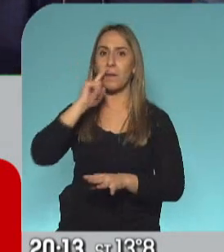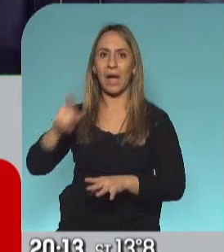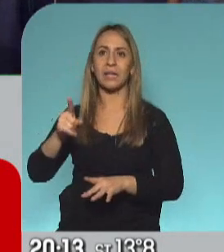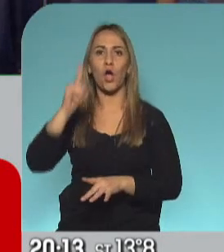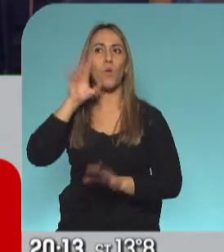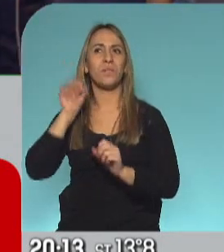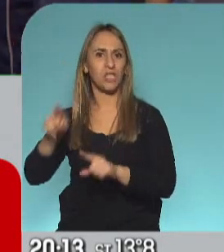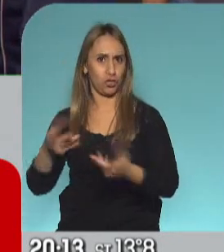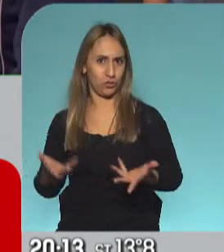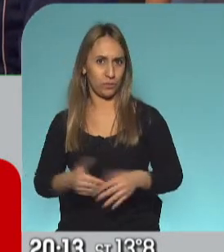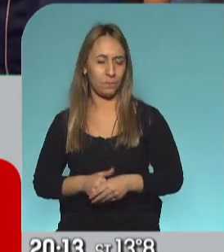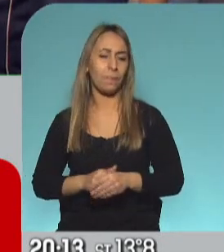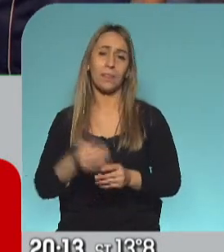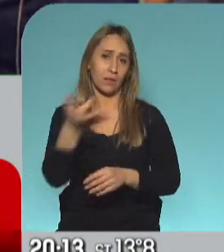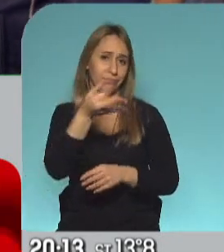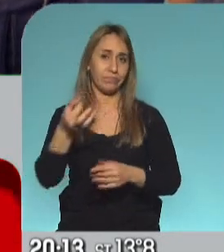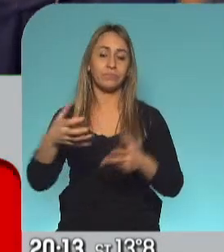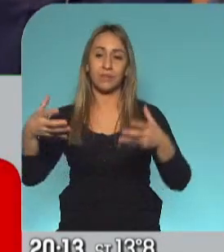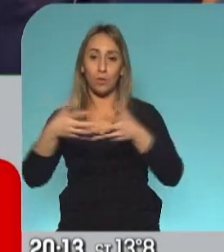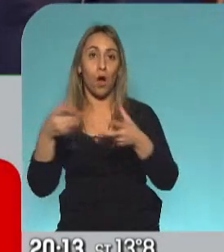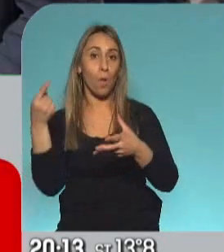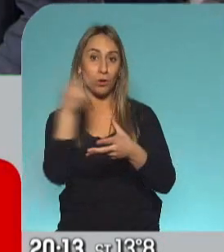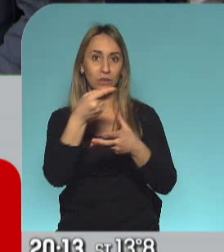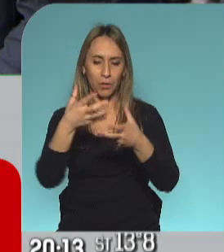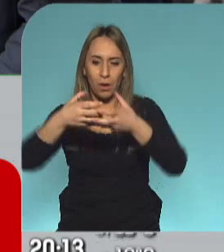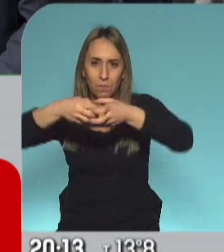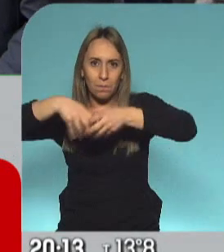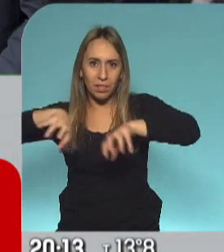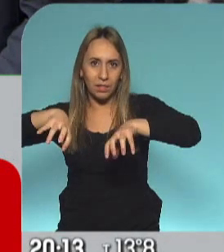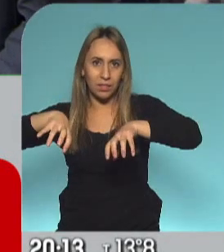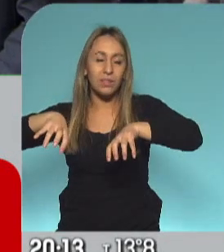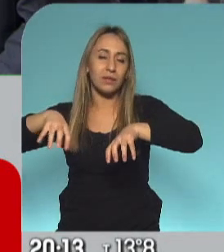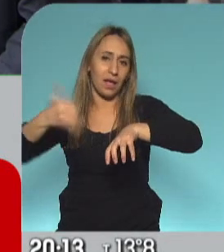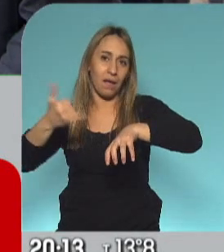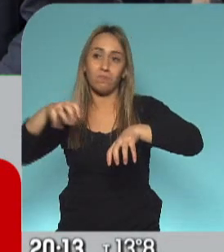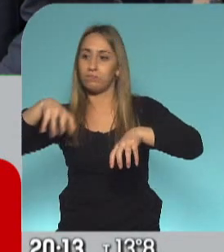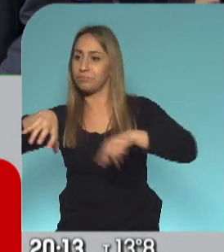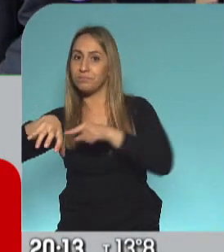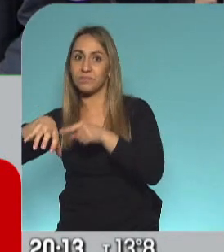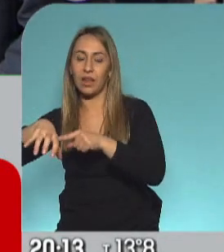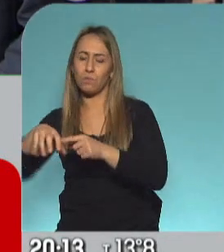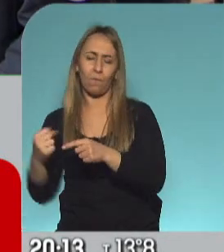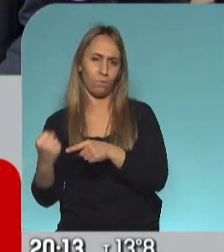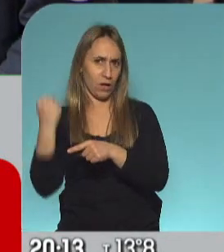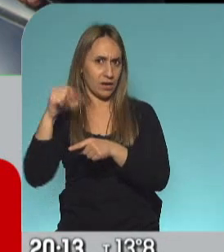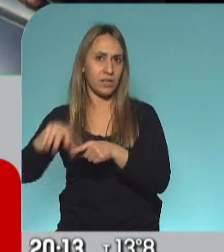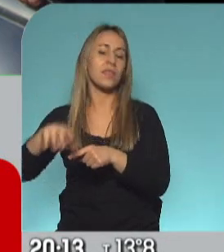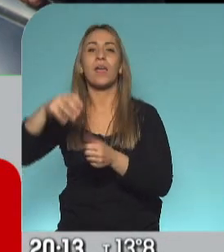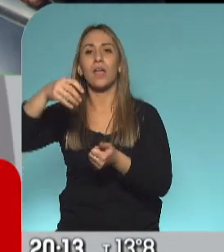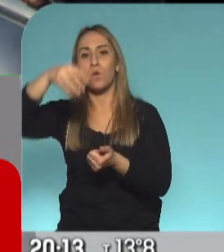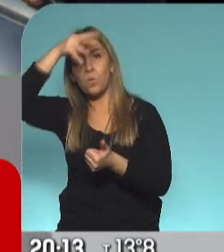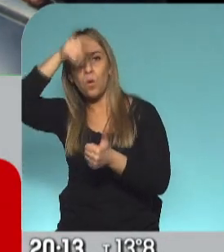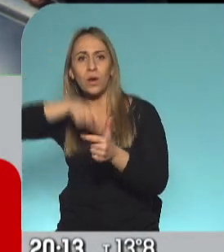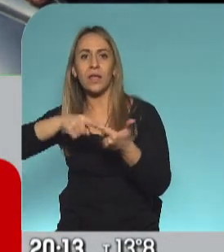decías, una oposición dividida frente a esta convocatoria. Por un lado, esta oposición de Bullrich, del ala más dura, de Pichetto,